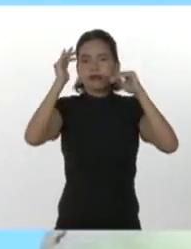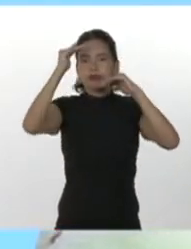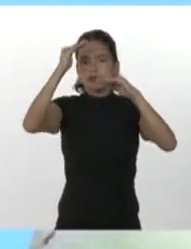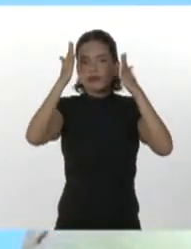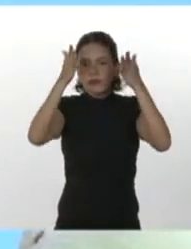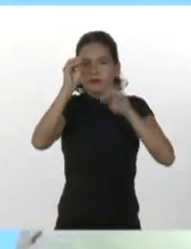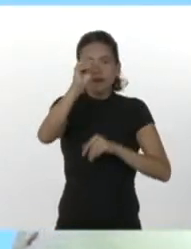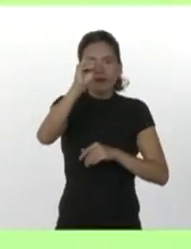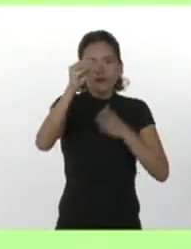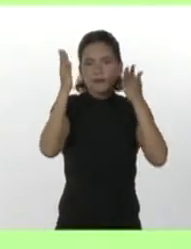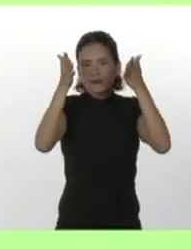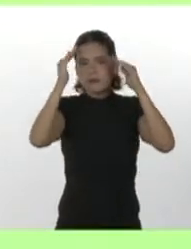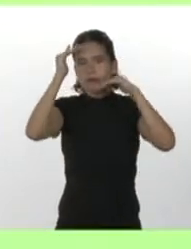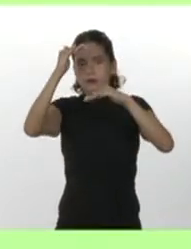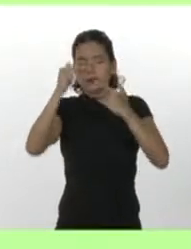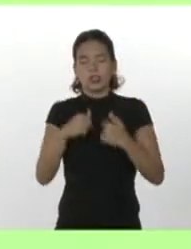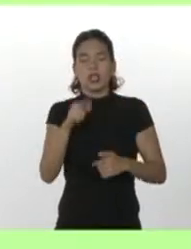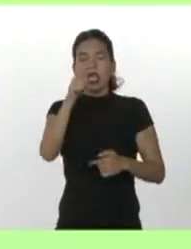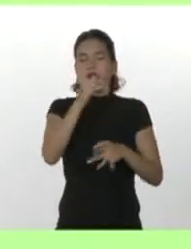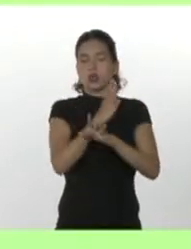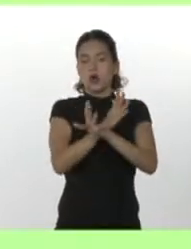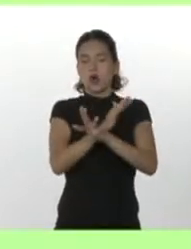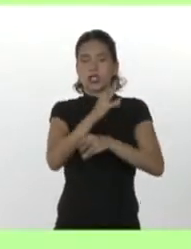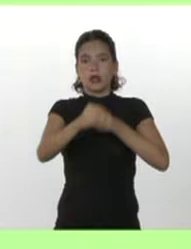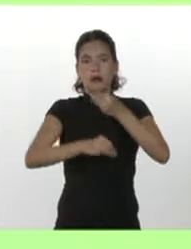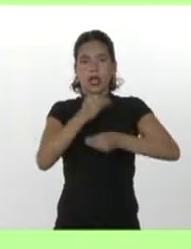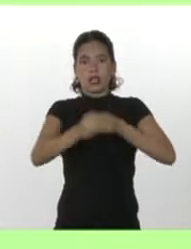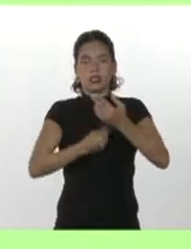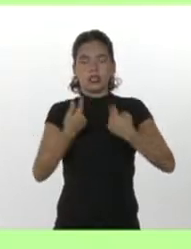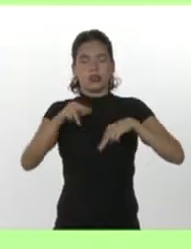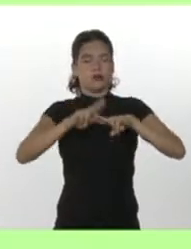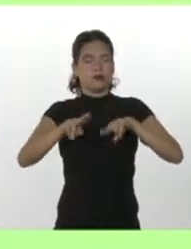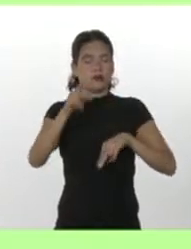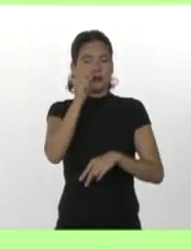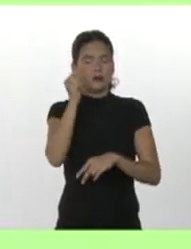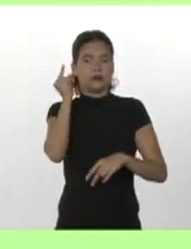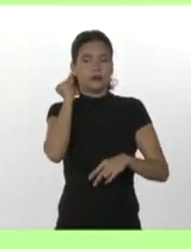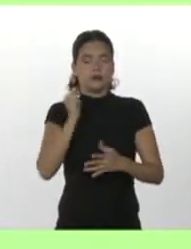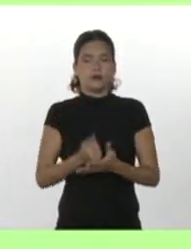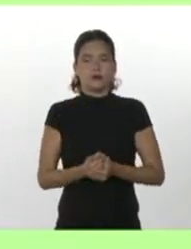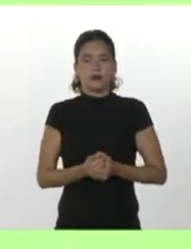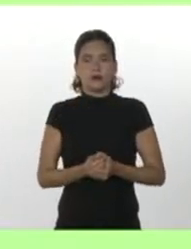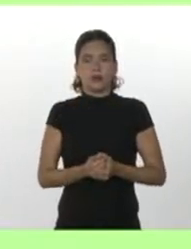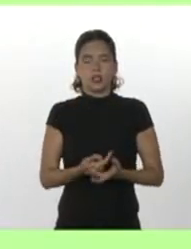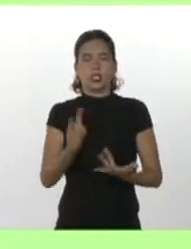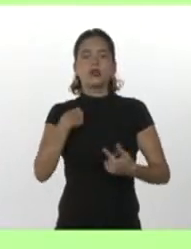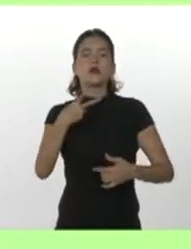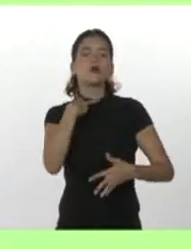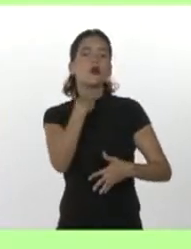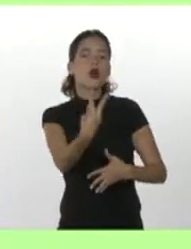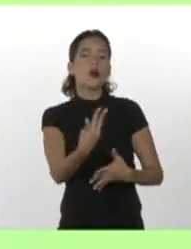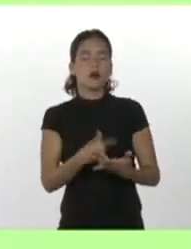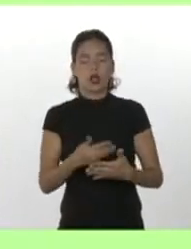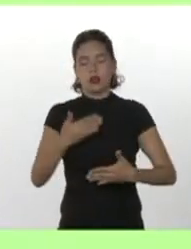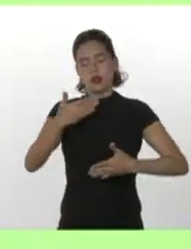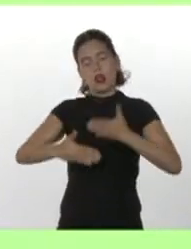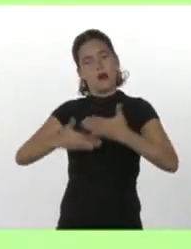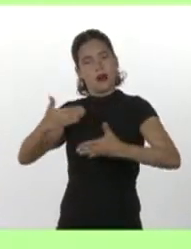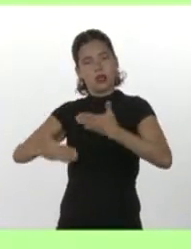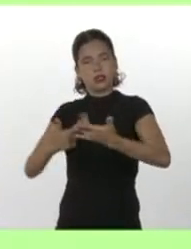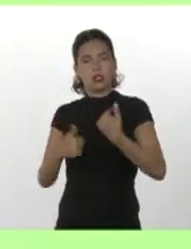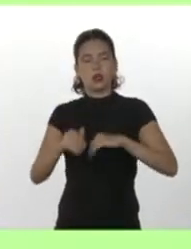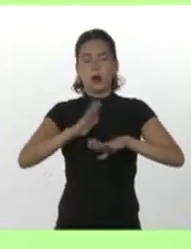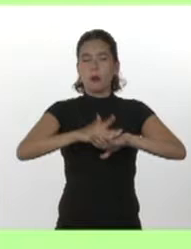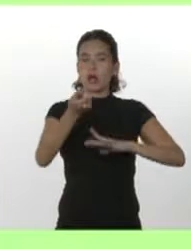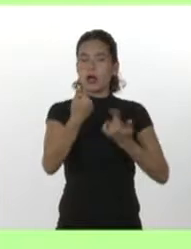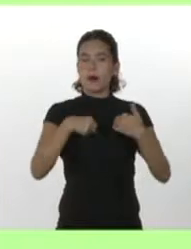su atención. Estos juguetes van a permitir que el niño vaya, que su vocabulario vaya avanzando. ¿Por qué?